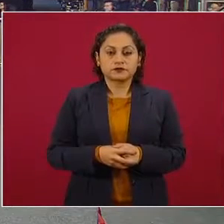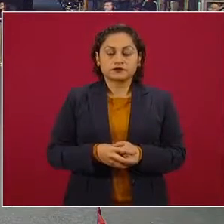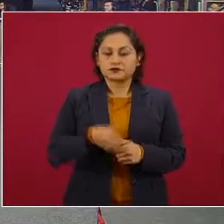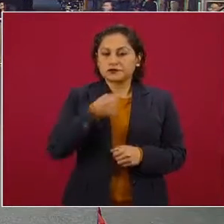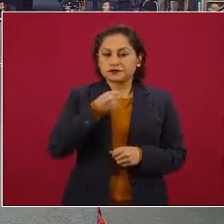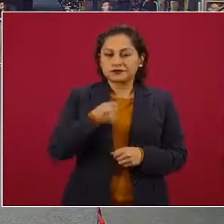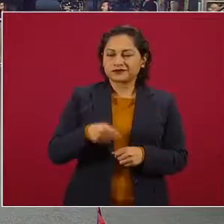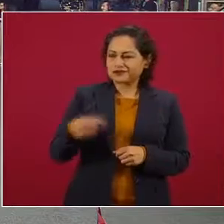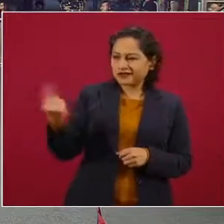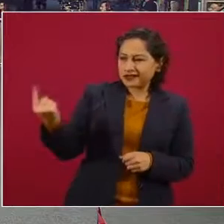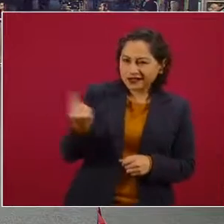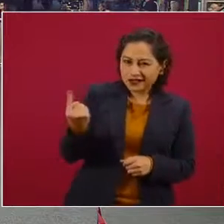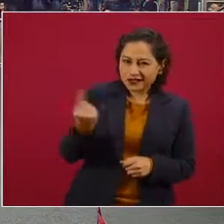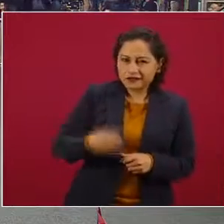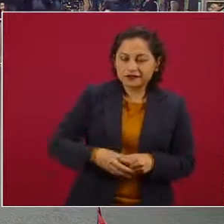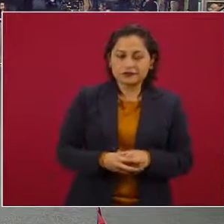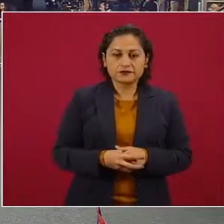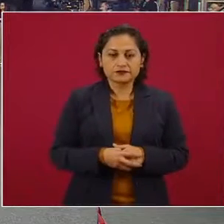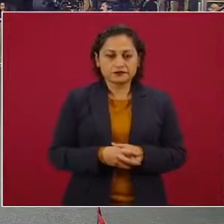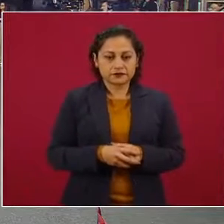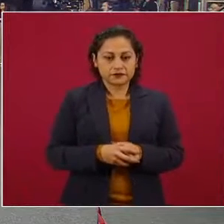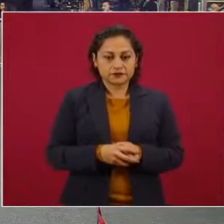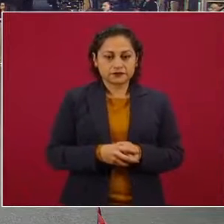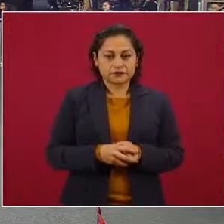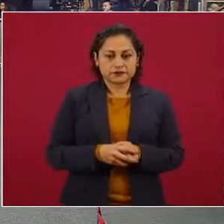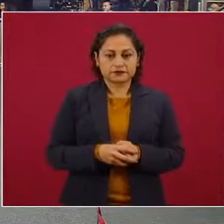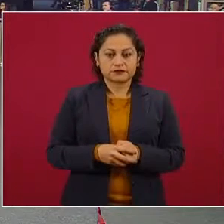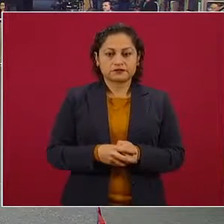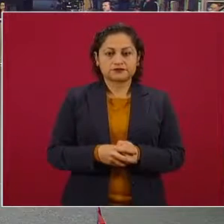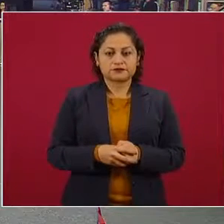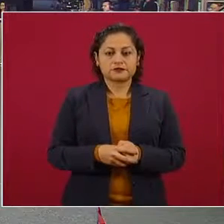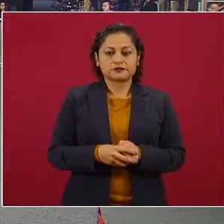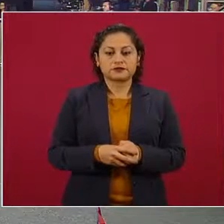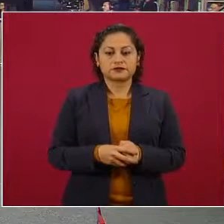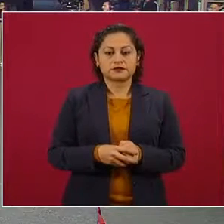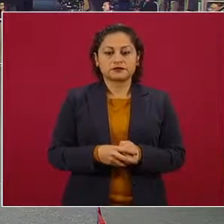¿Cómo? Lleva un mes de recuperación por COVID-19, ¿no? Porque fue en septiembre que se